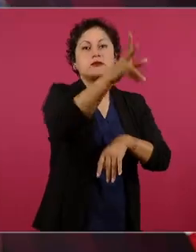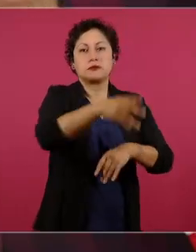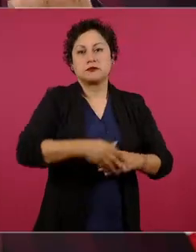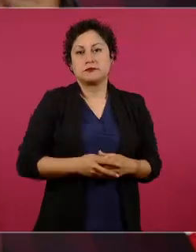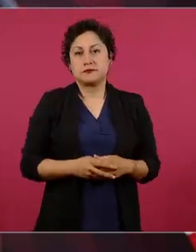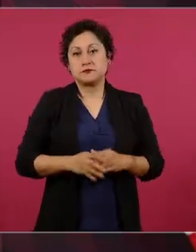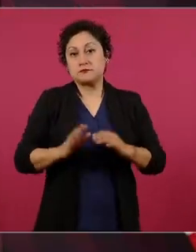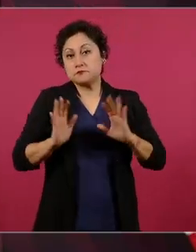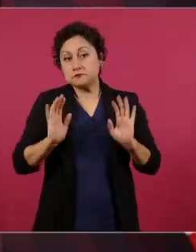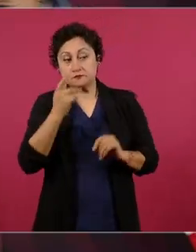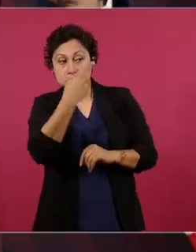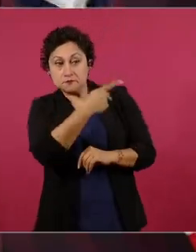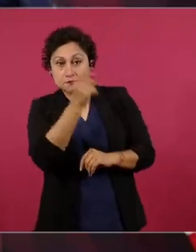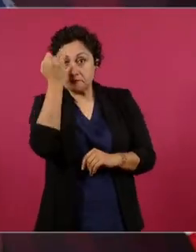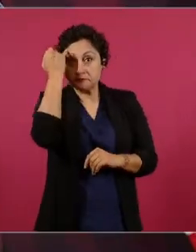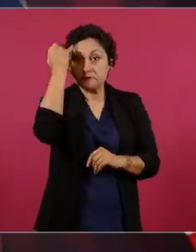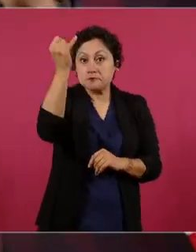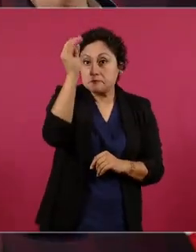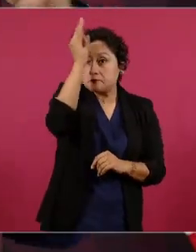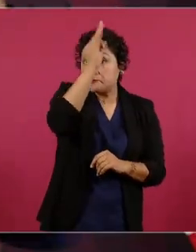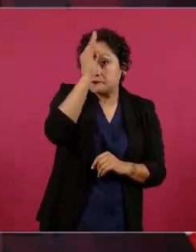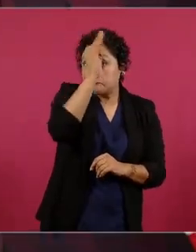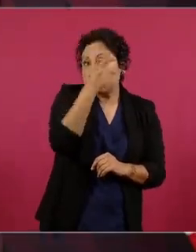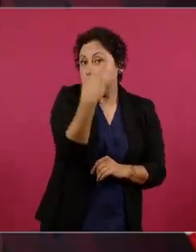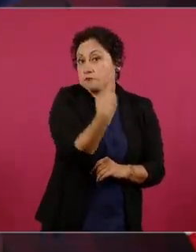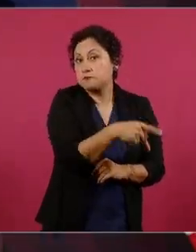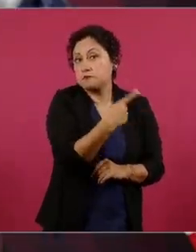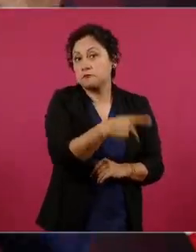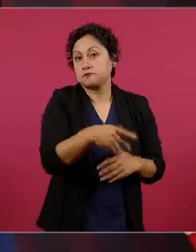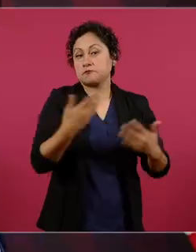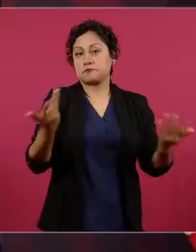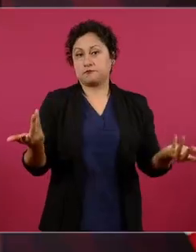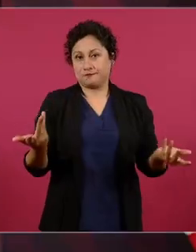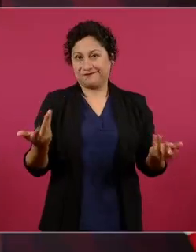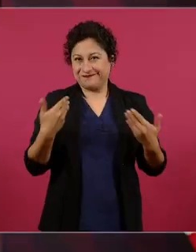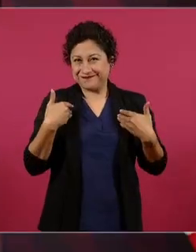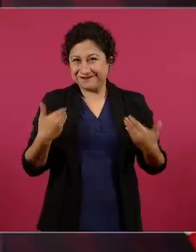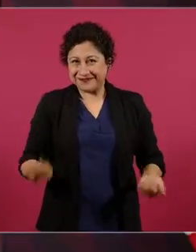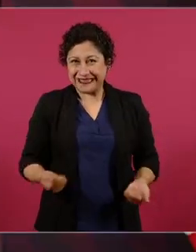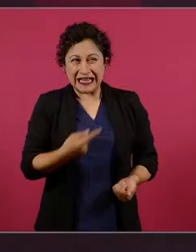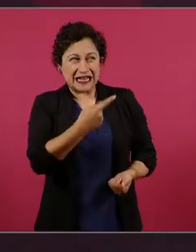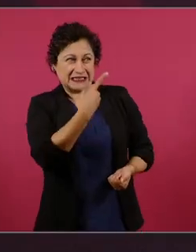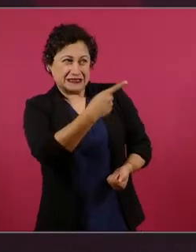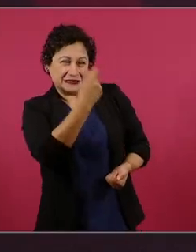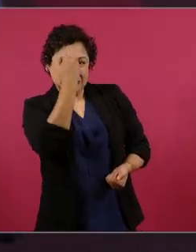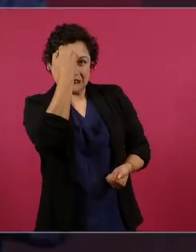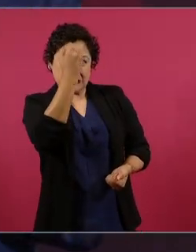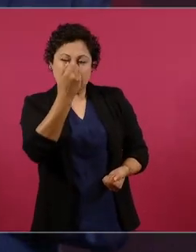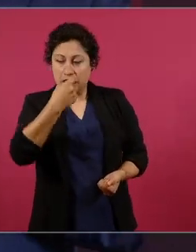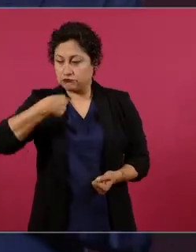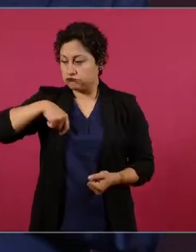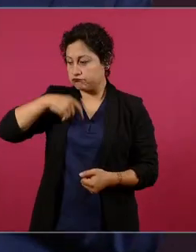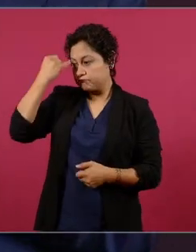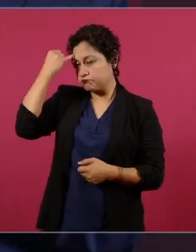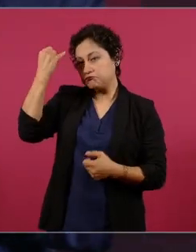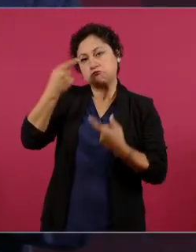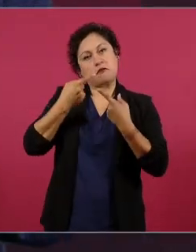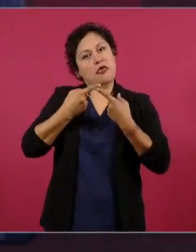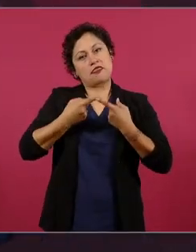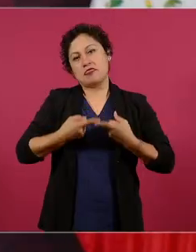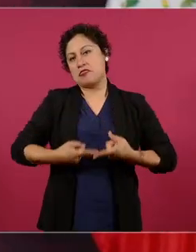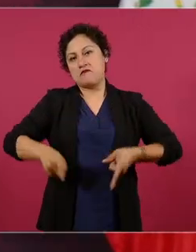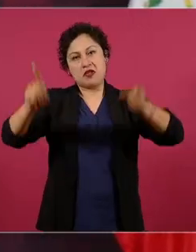Entonces, son dos visiones distintas, pero imagínense la satisfacción